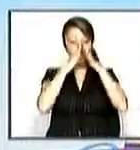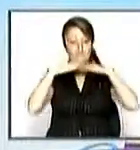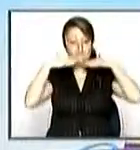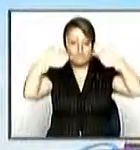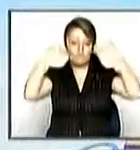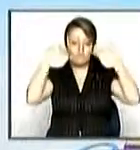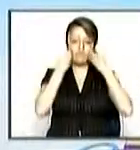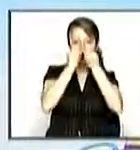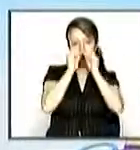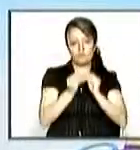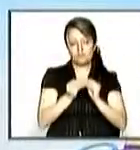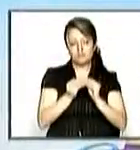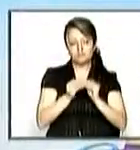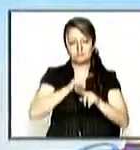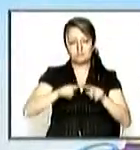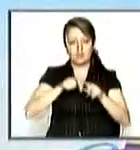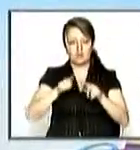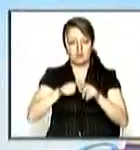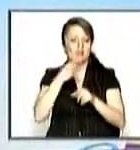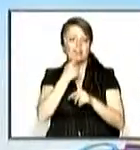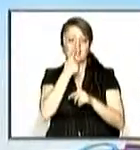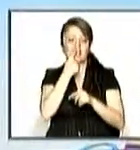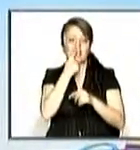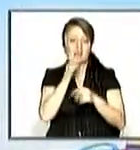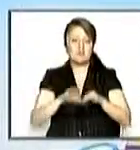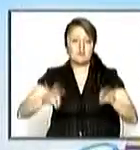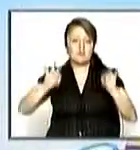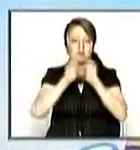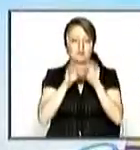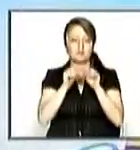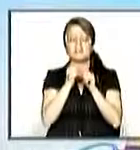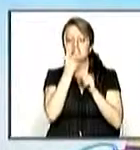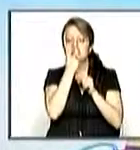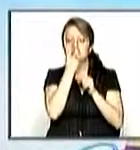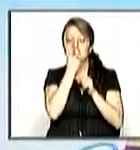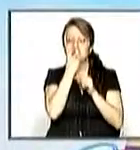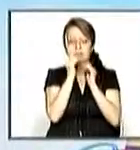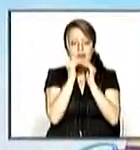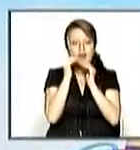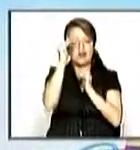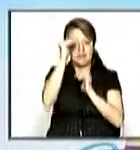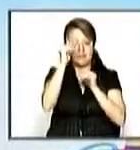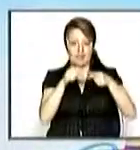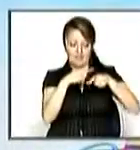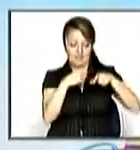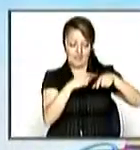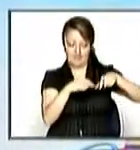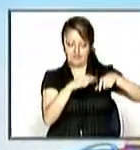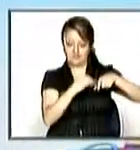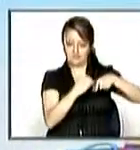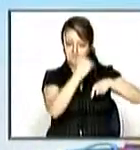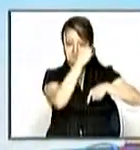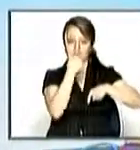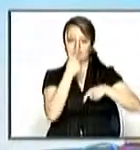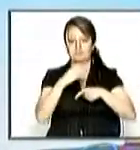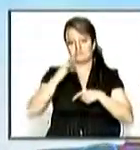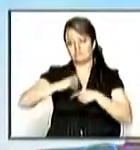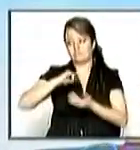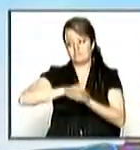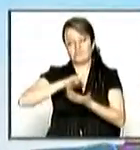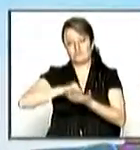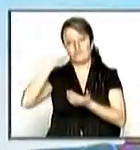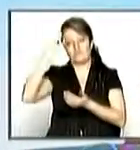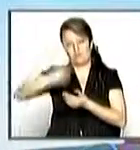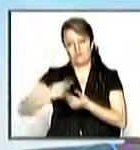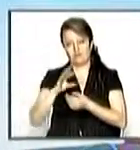diente es importante de la encía para abajo y es un pedacito, pero lo que hay de la encía para arriba es realmente lo que es el